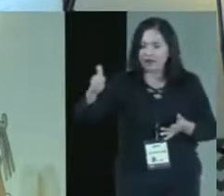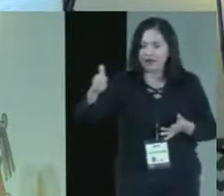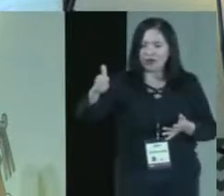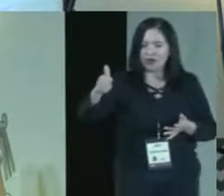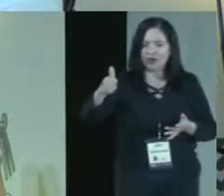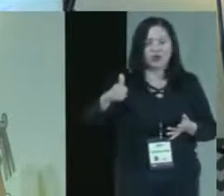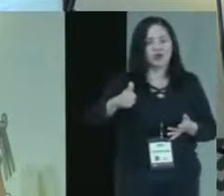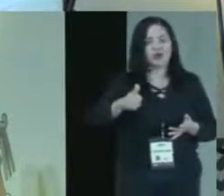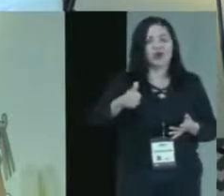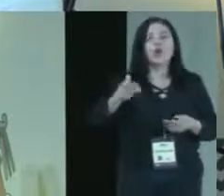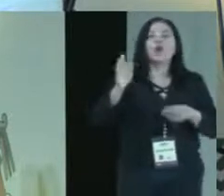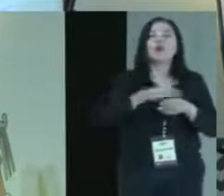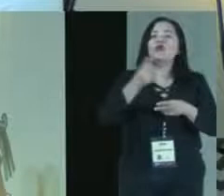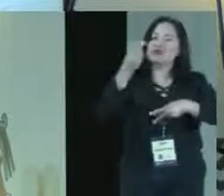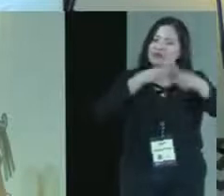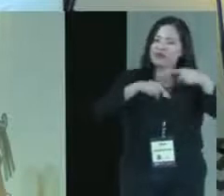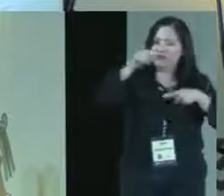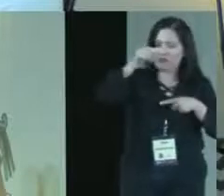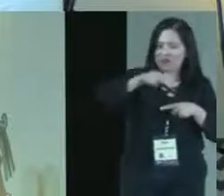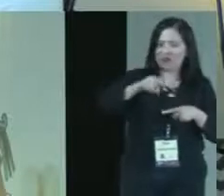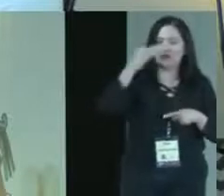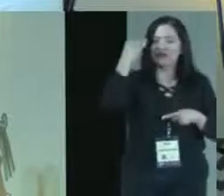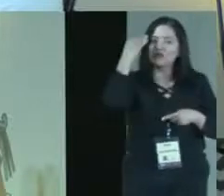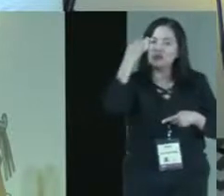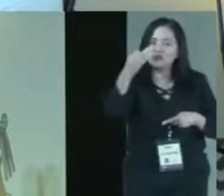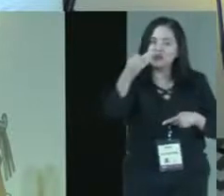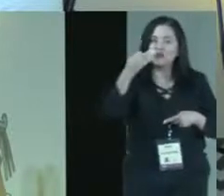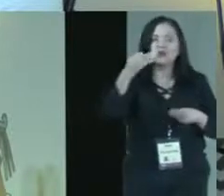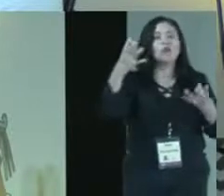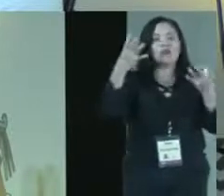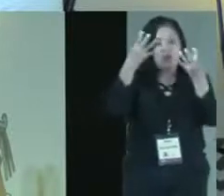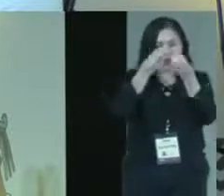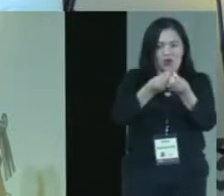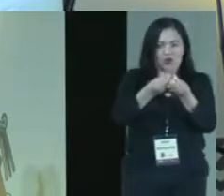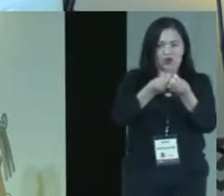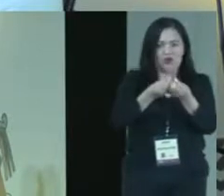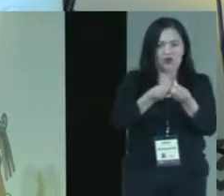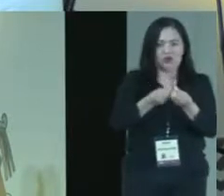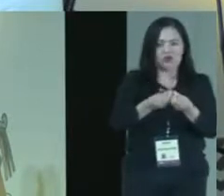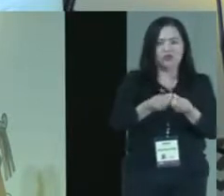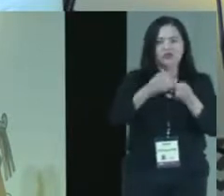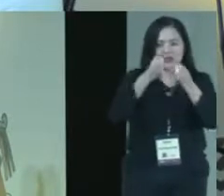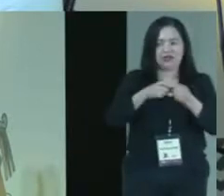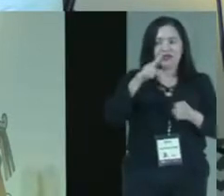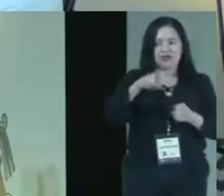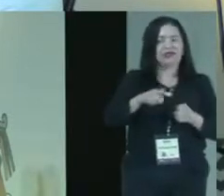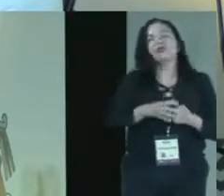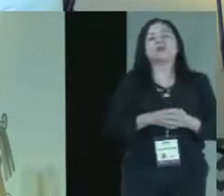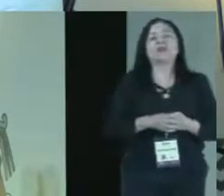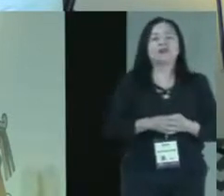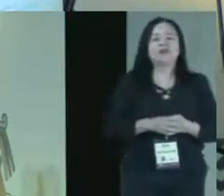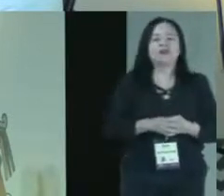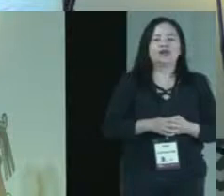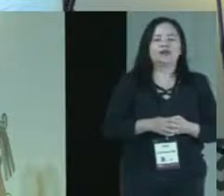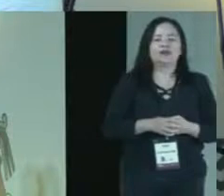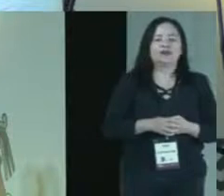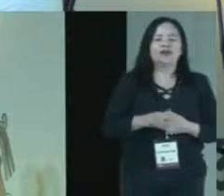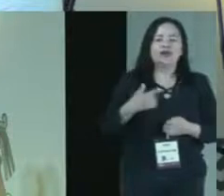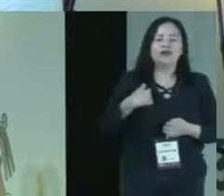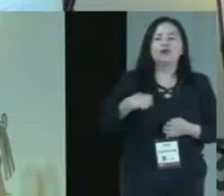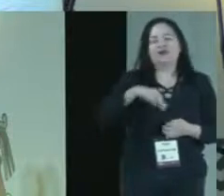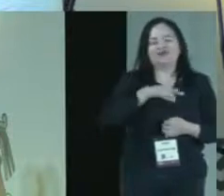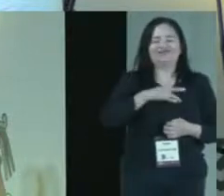particular por invertir su tiempo y acompañarnos en este momento que para todos nosotros es